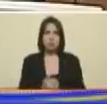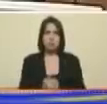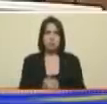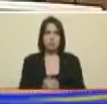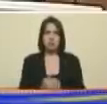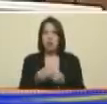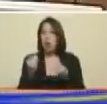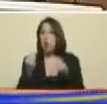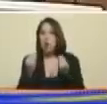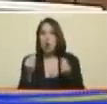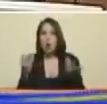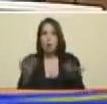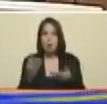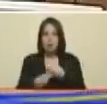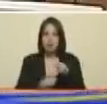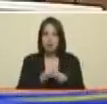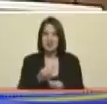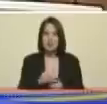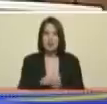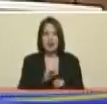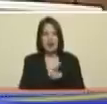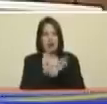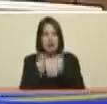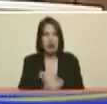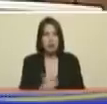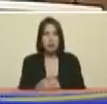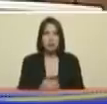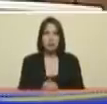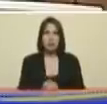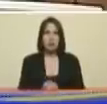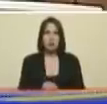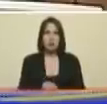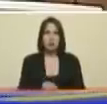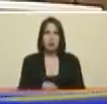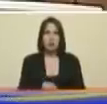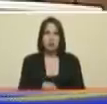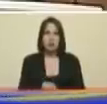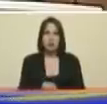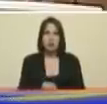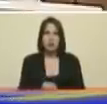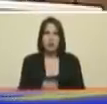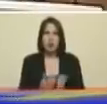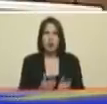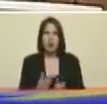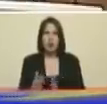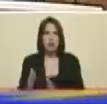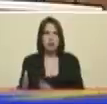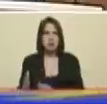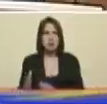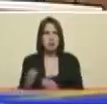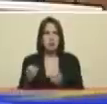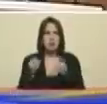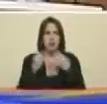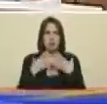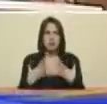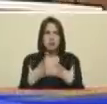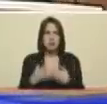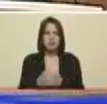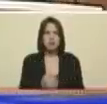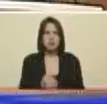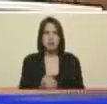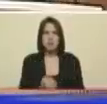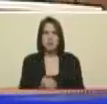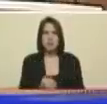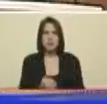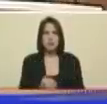Lee? Organización e inversión. Organizarse bien y llevar la inversión donde tiene que ir, me decía